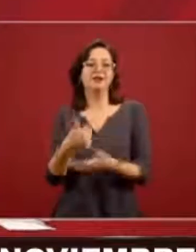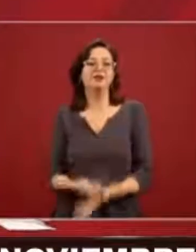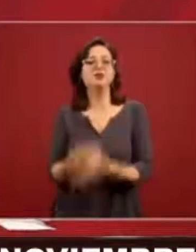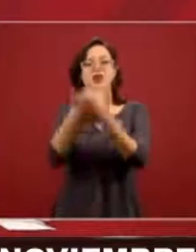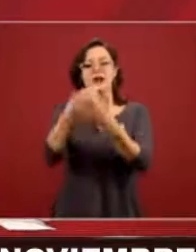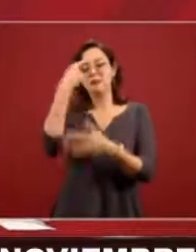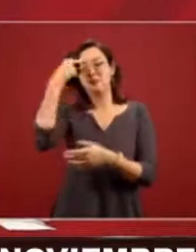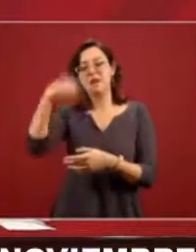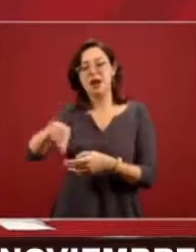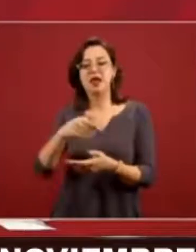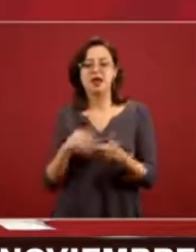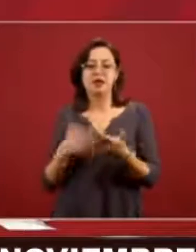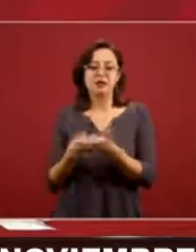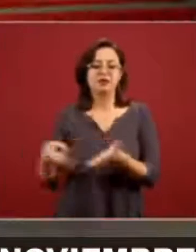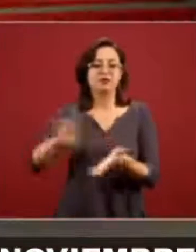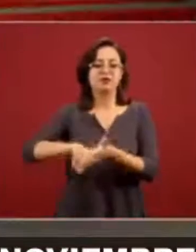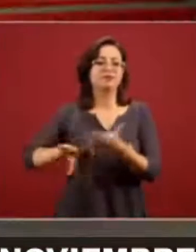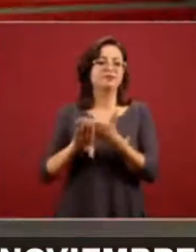que puedan recibirlos.